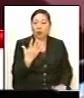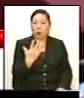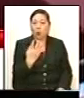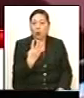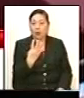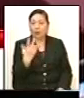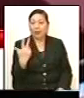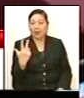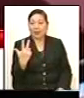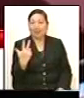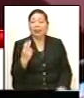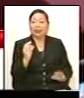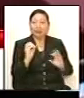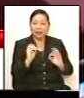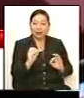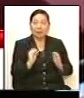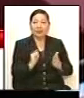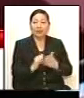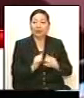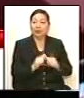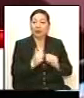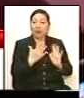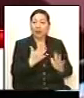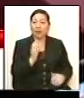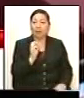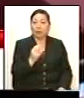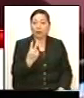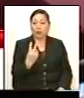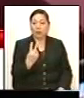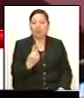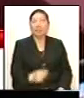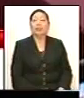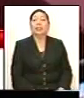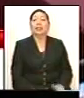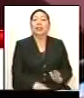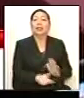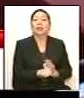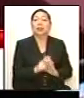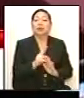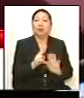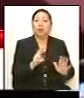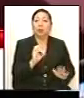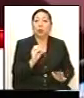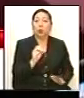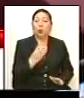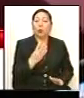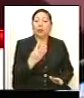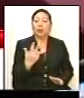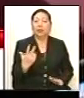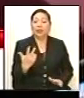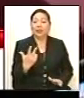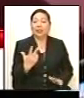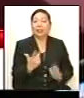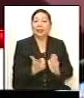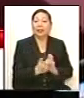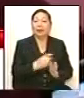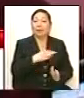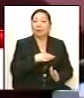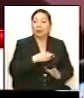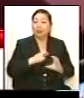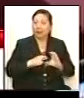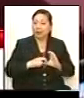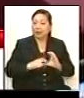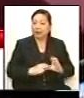27943, se debe precisar que el numeral 10.2 del artículo 10 de la ley 27943, que el Ministerio de Transporte